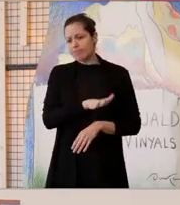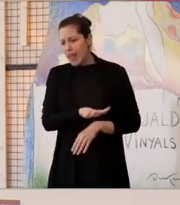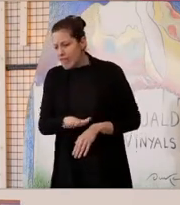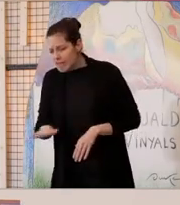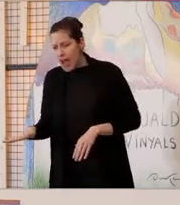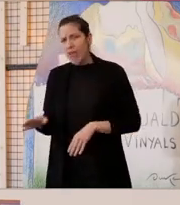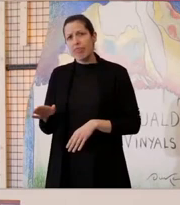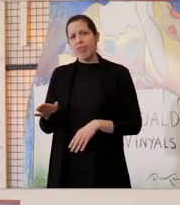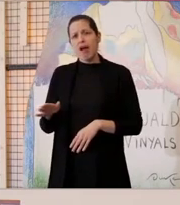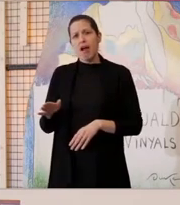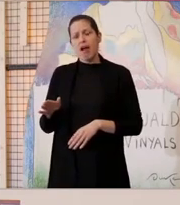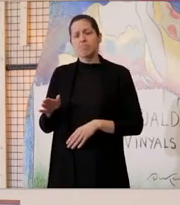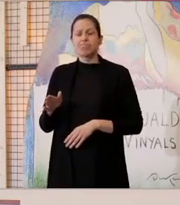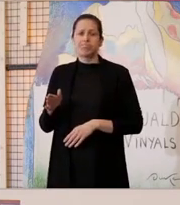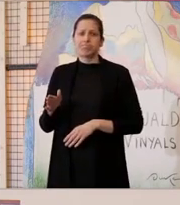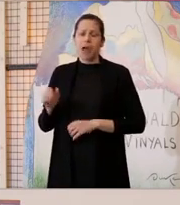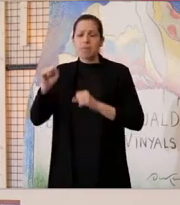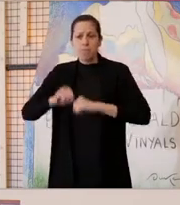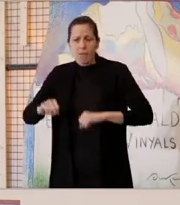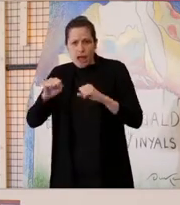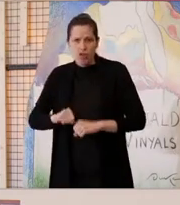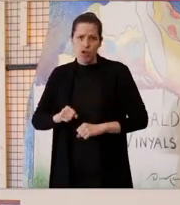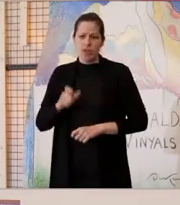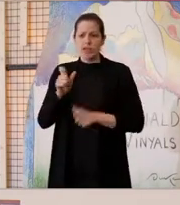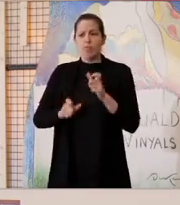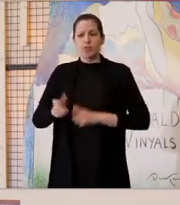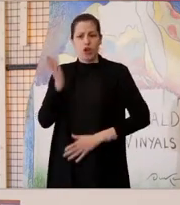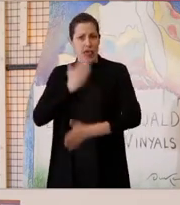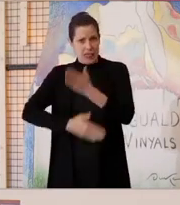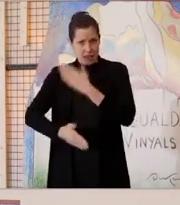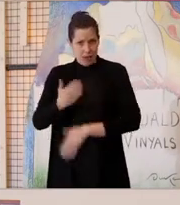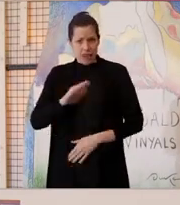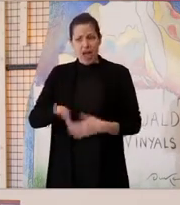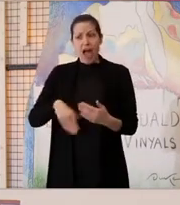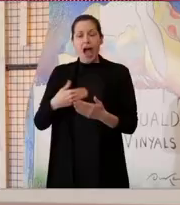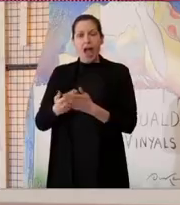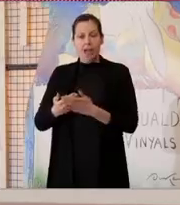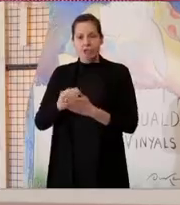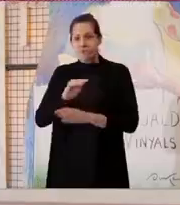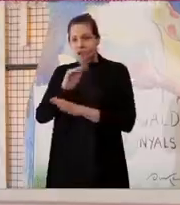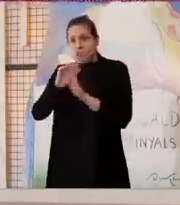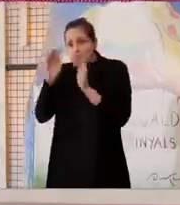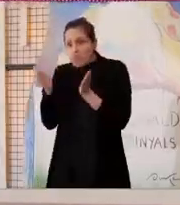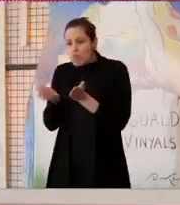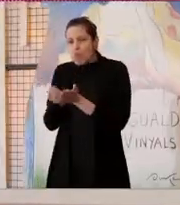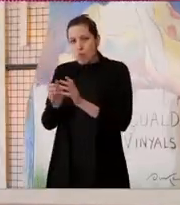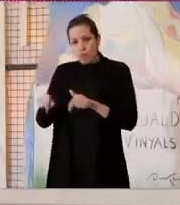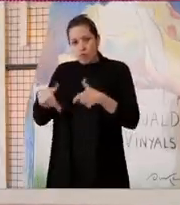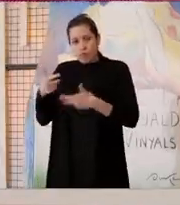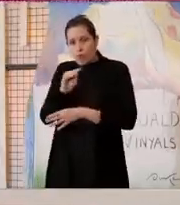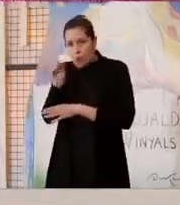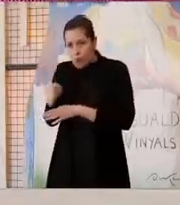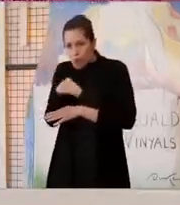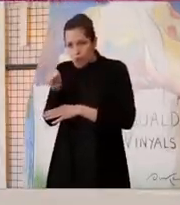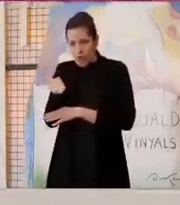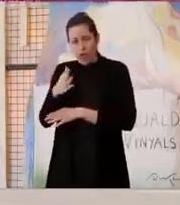con discapacidad e incluso del planeta lo llevamos nosotras sobre nuestros hombros Pero ellos se cuidan entre ellos porque porque ellos